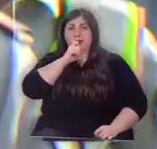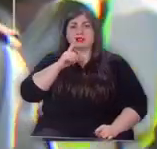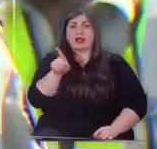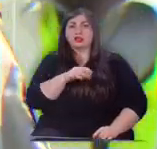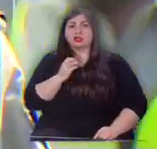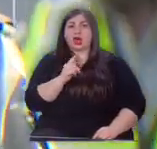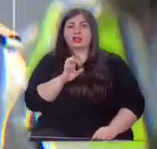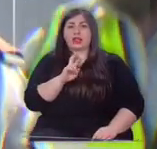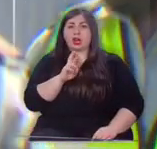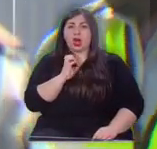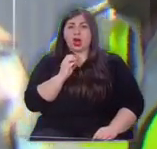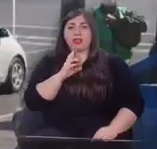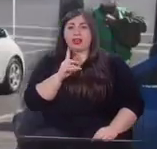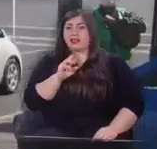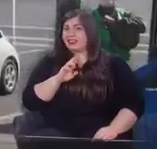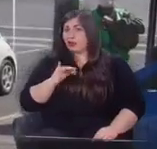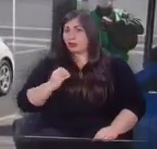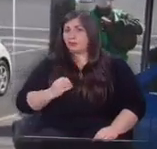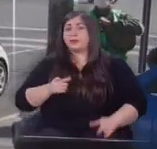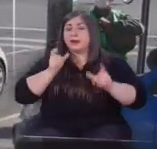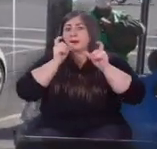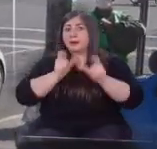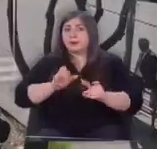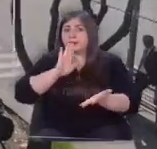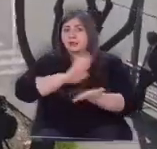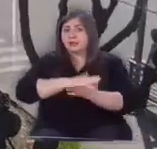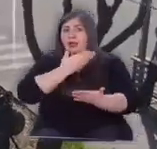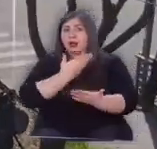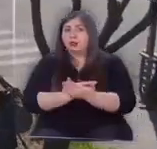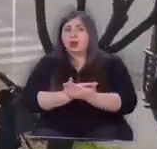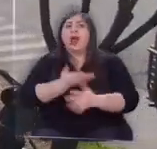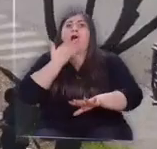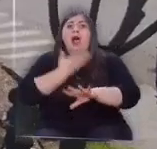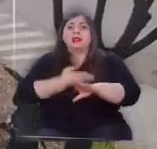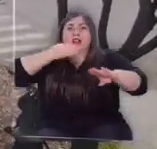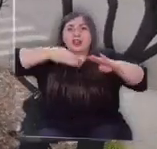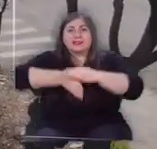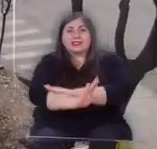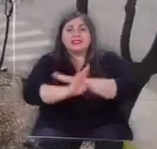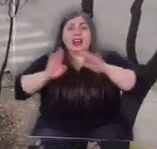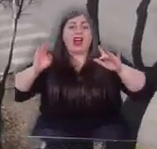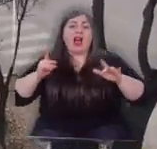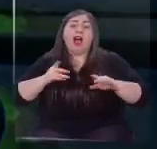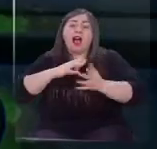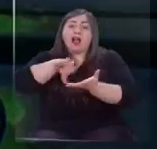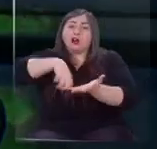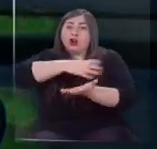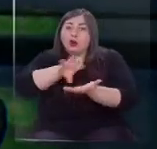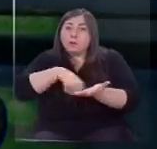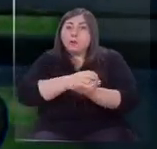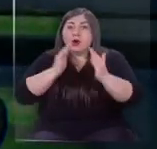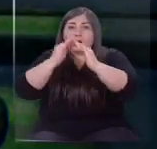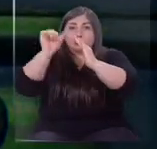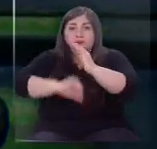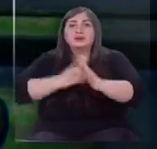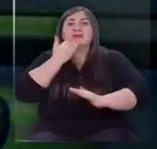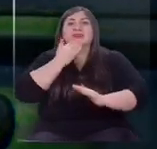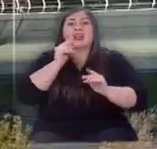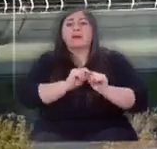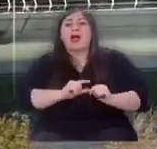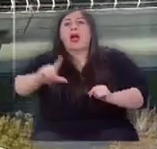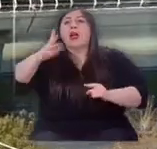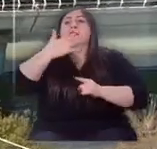Río. Los controles sanitarios se repitieron en los accesos a las comunas en cuarentena. También hubo un aumento